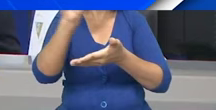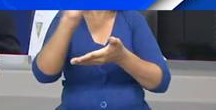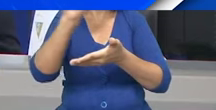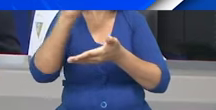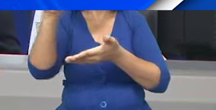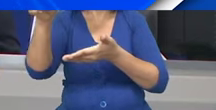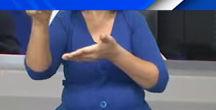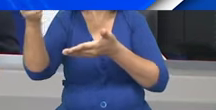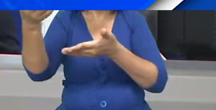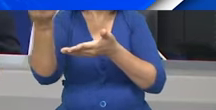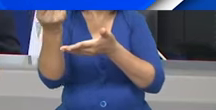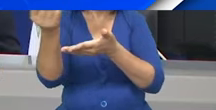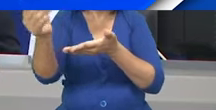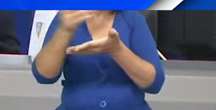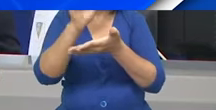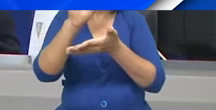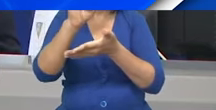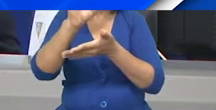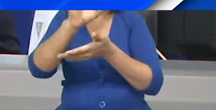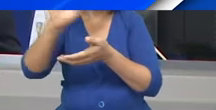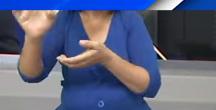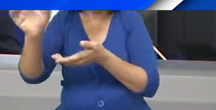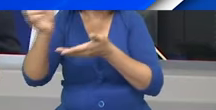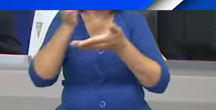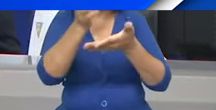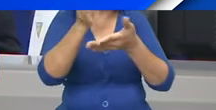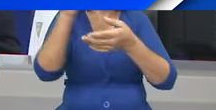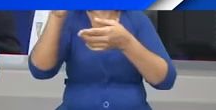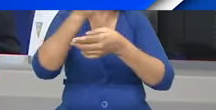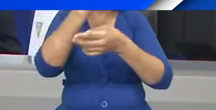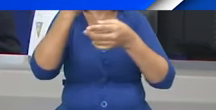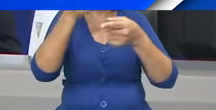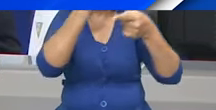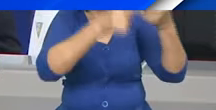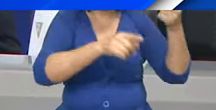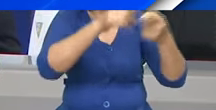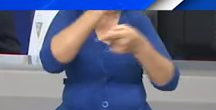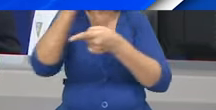provenientes de recursos ordinarios del BCE, y tramo B,